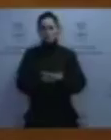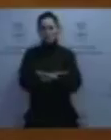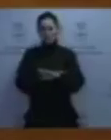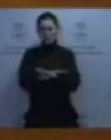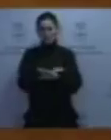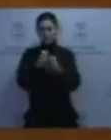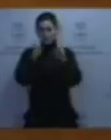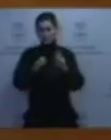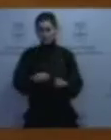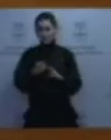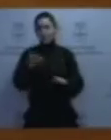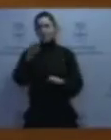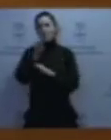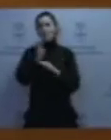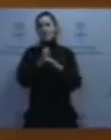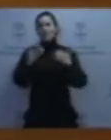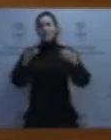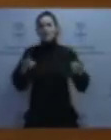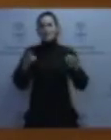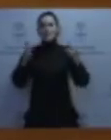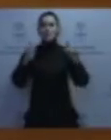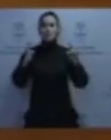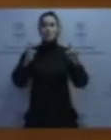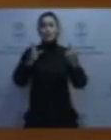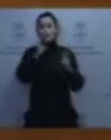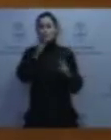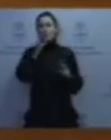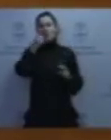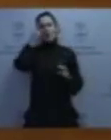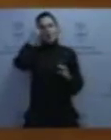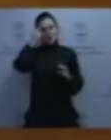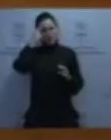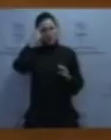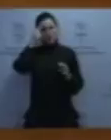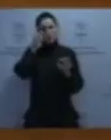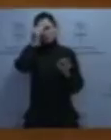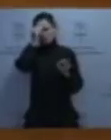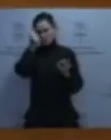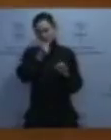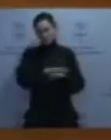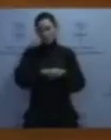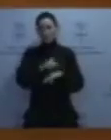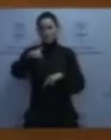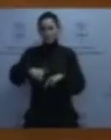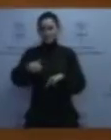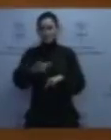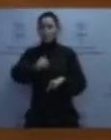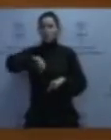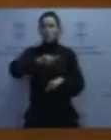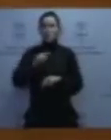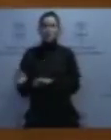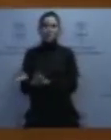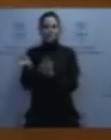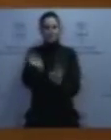pasar por el Parlamento. Afortunadamente, recordamos este olvido al Gobierno y trajimos nosotros la propuesta